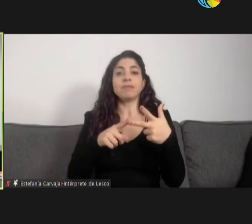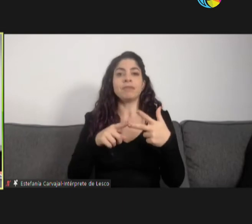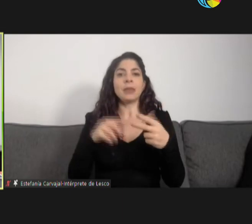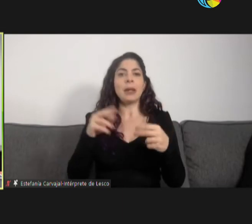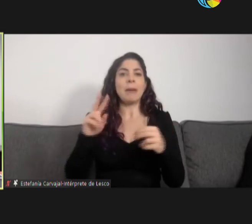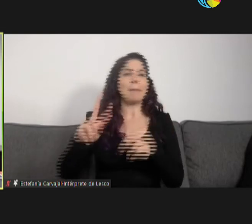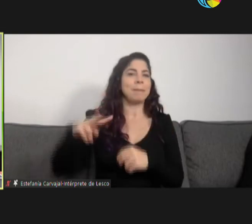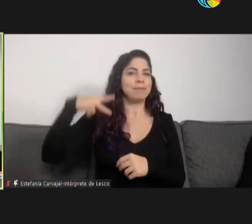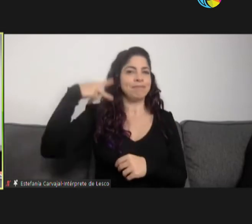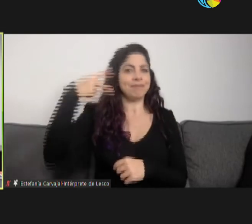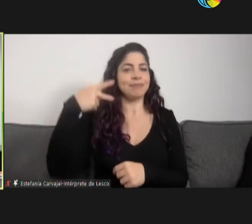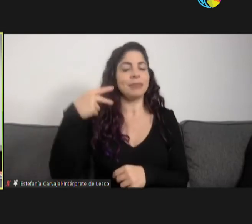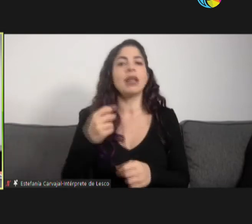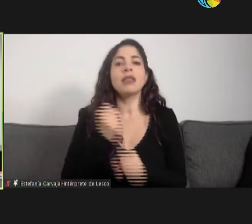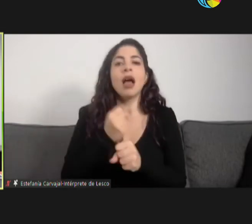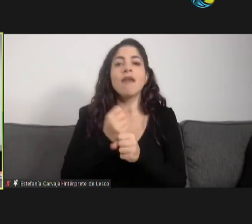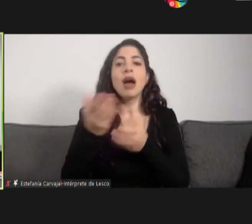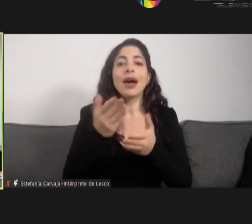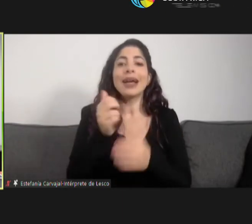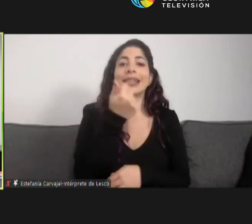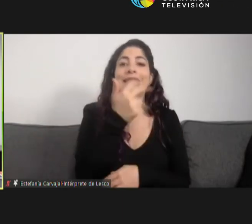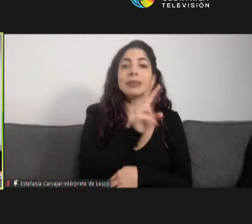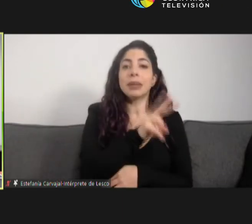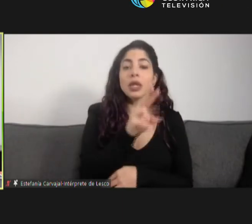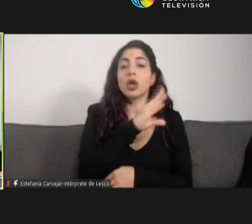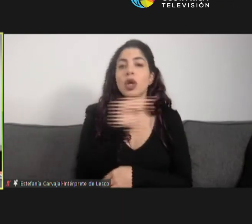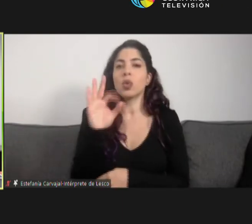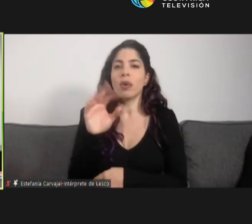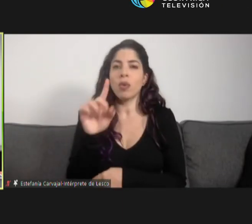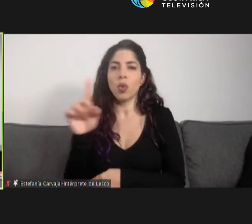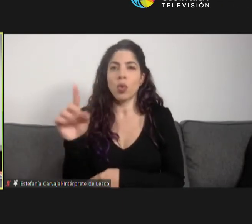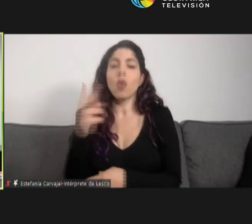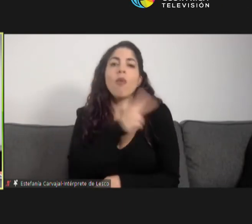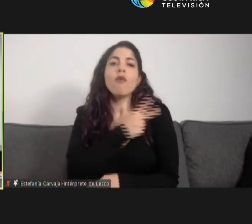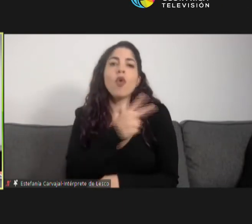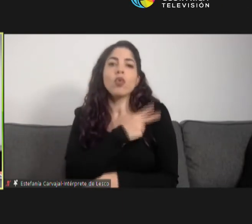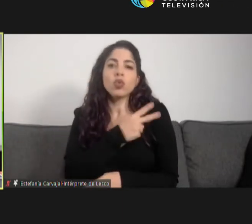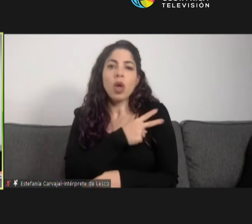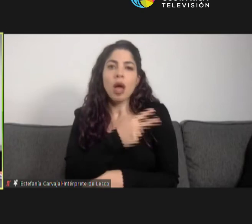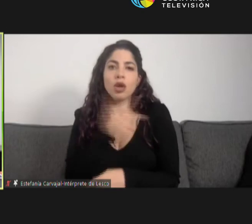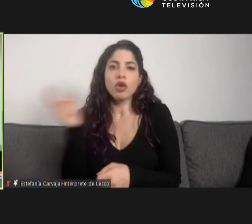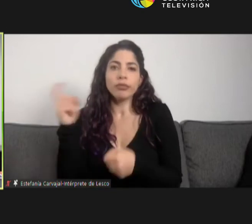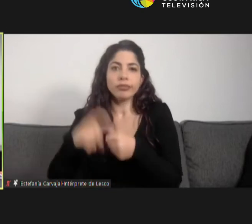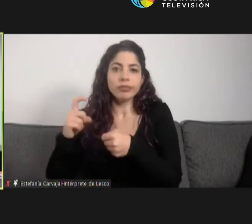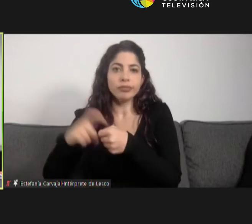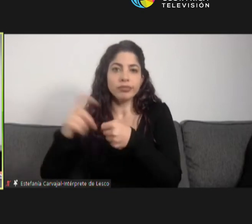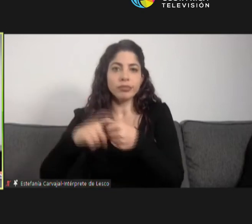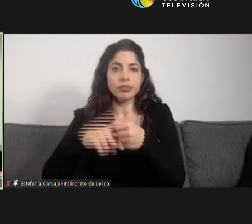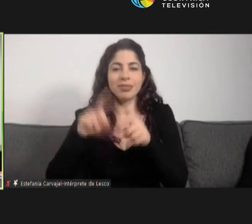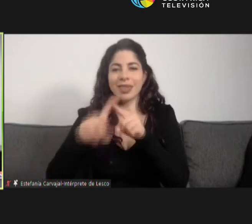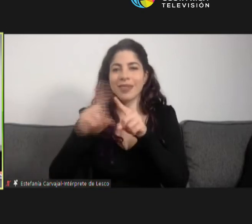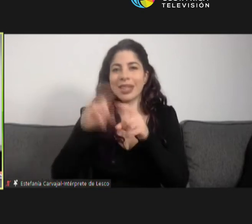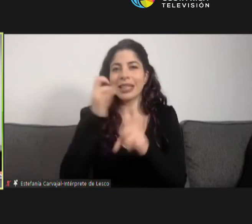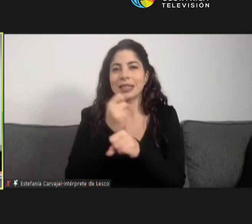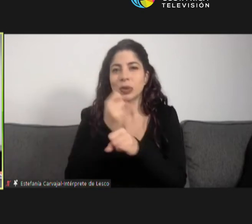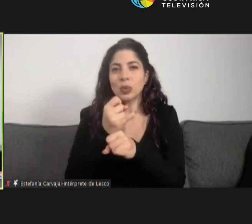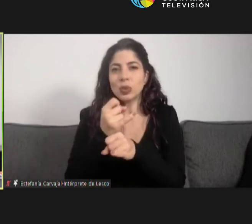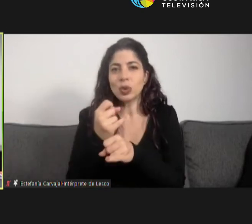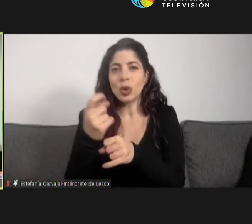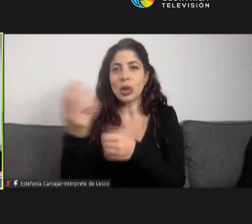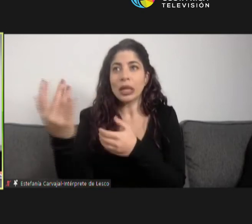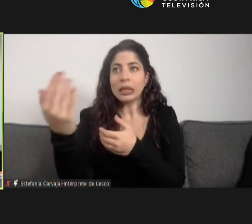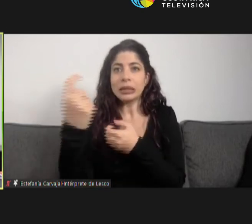emergencia 911 y el 1322 con personal voluntario que se estará recopilando en las diferentes instituciones para